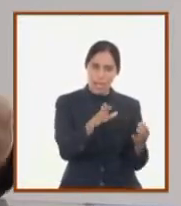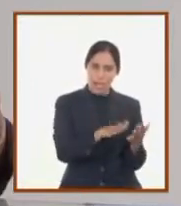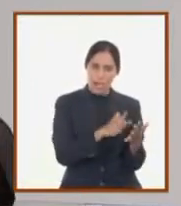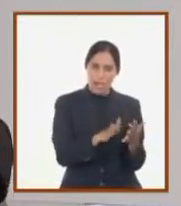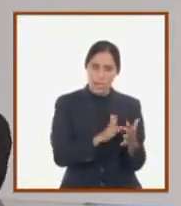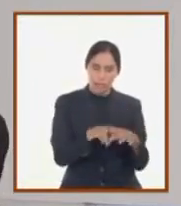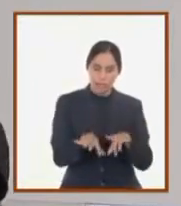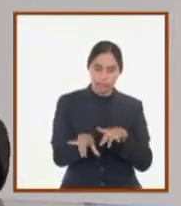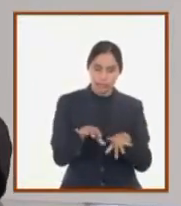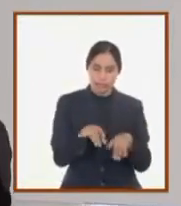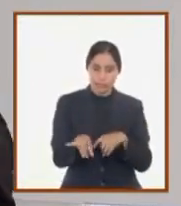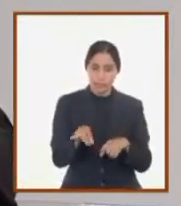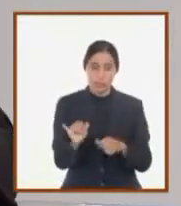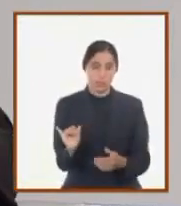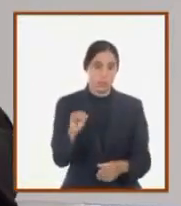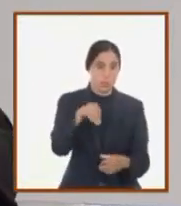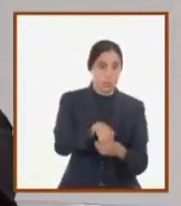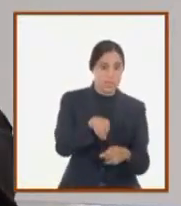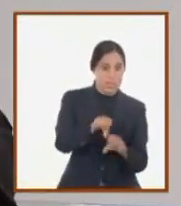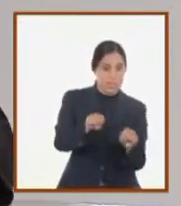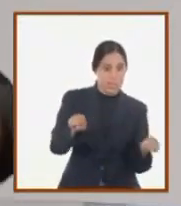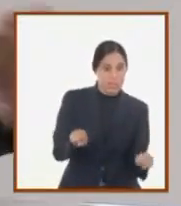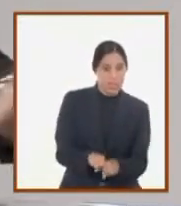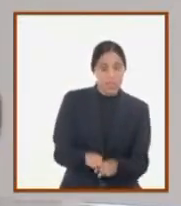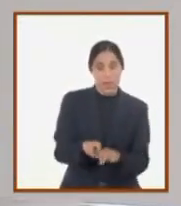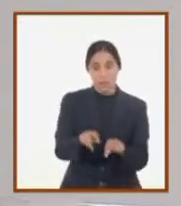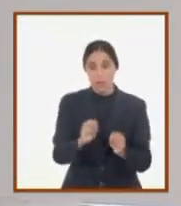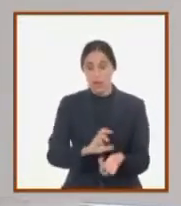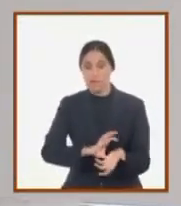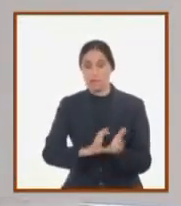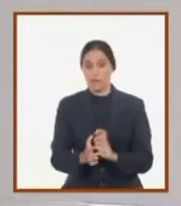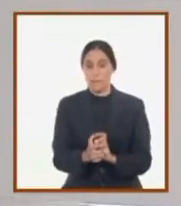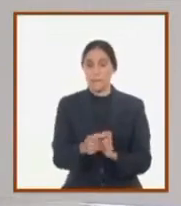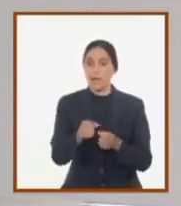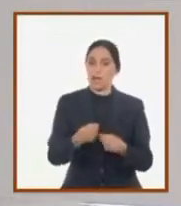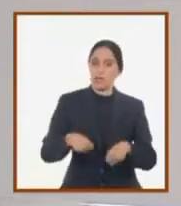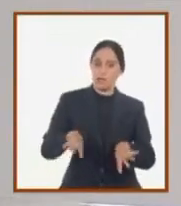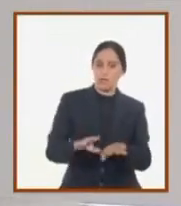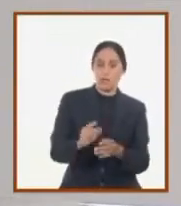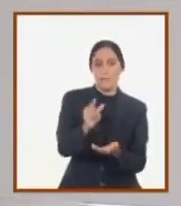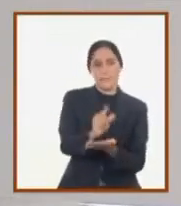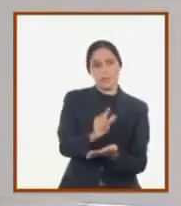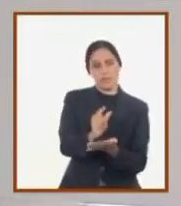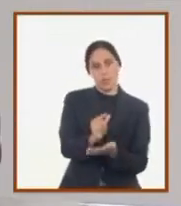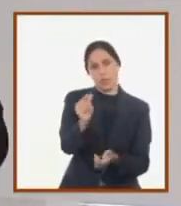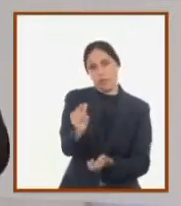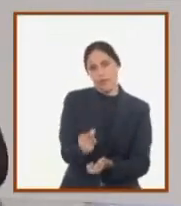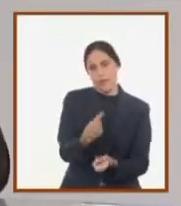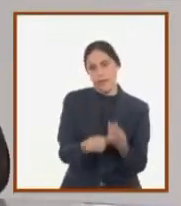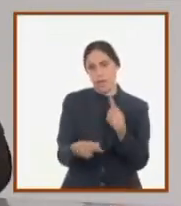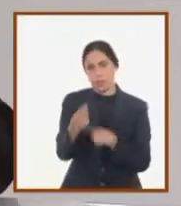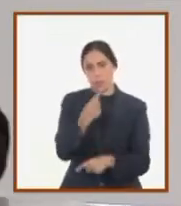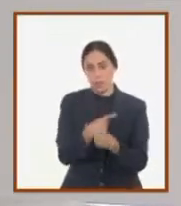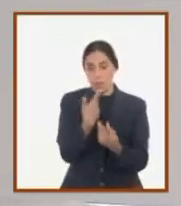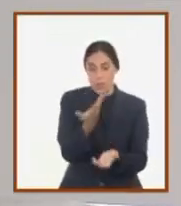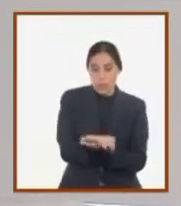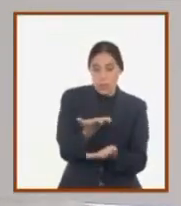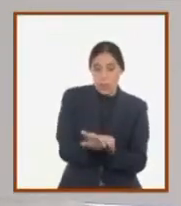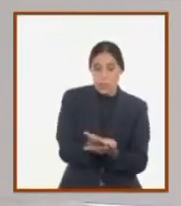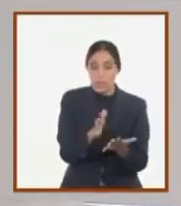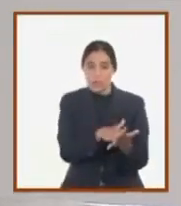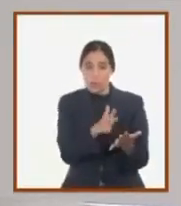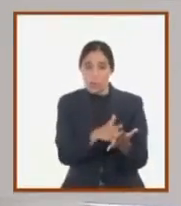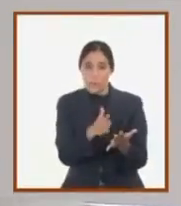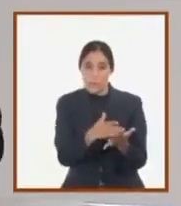inclusión de esos documentos en este sistema automatizado aquella mediante el cual un usuario puede venir y consultar un documento digital se le